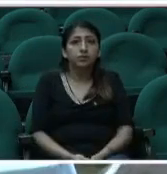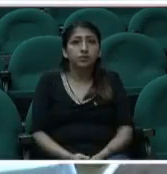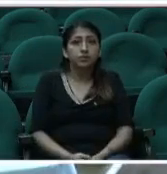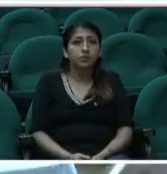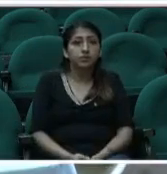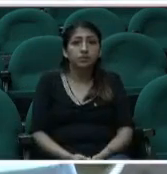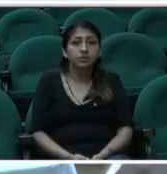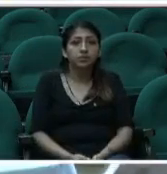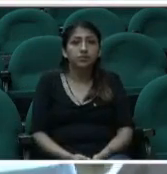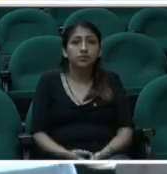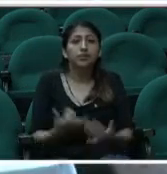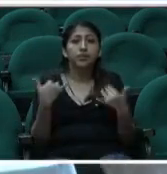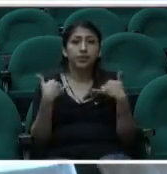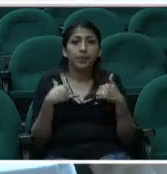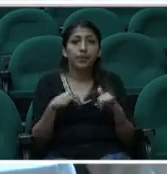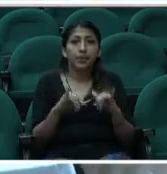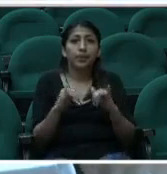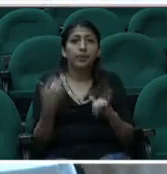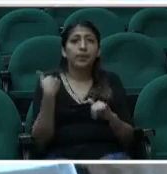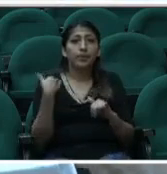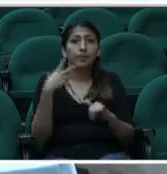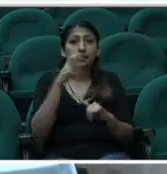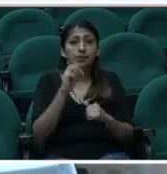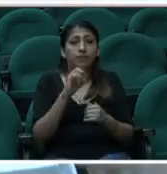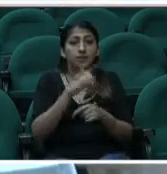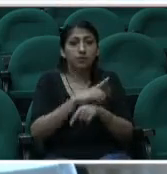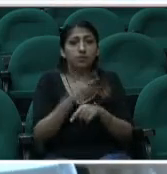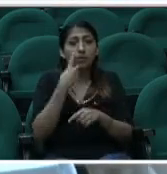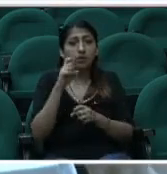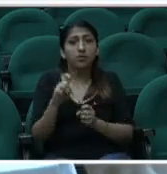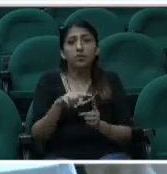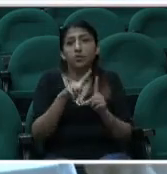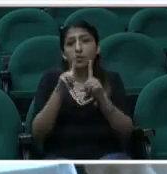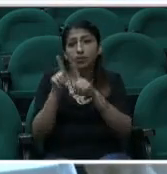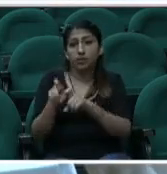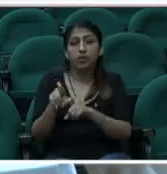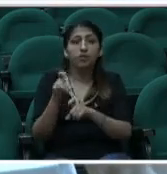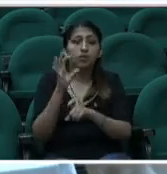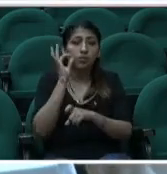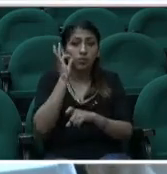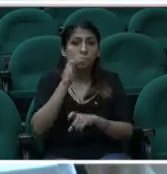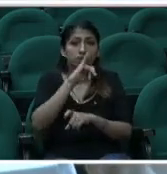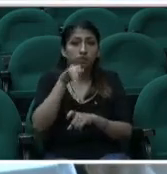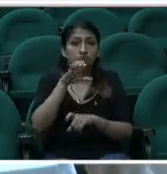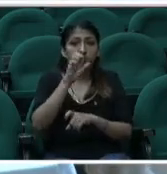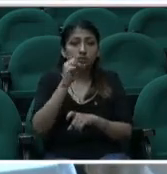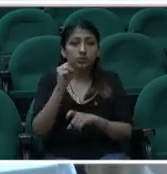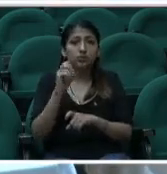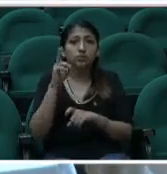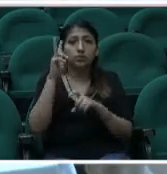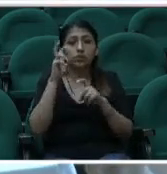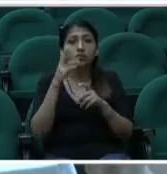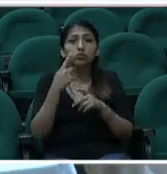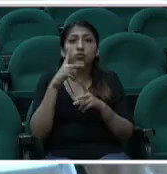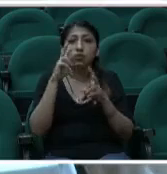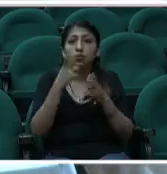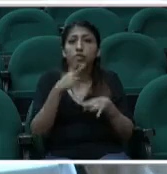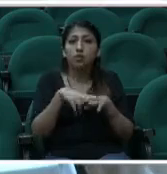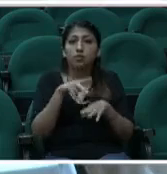candidato grande a continuación usted tiene 30 segundos para para preguntar a la candidata en germán sobre su